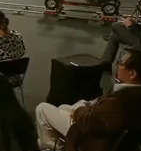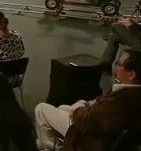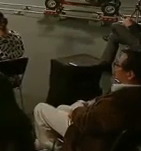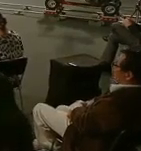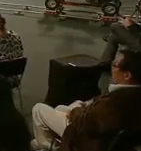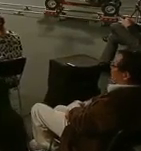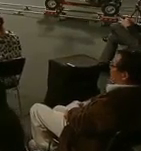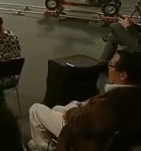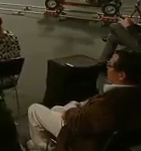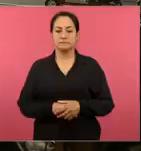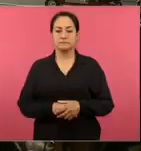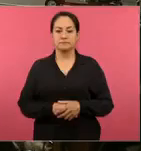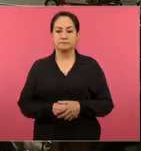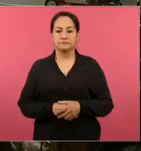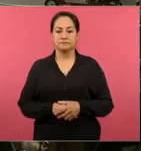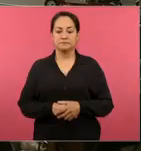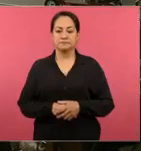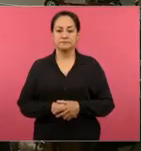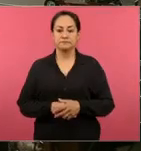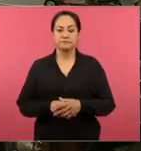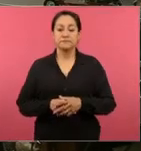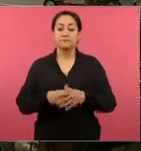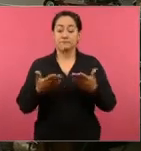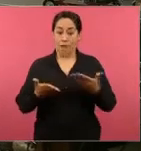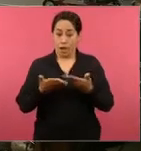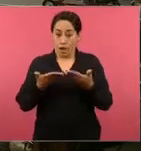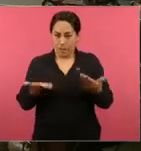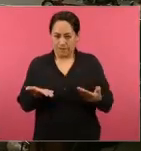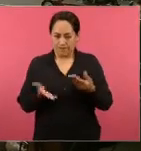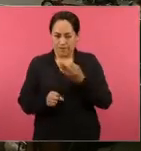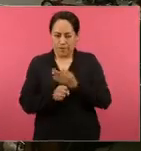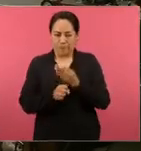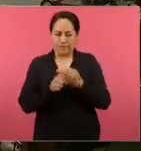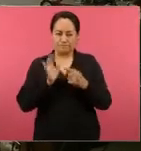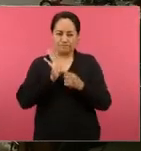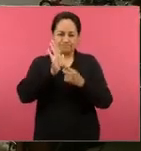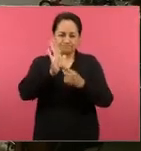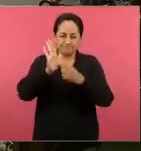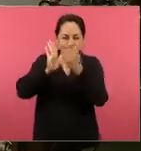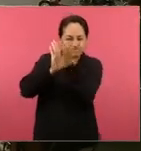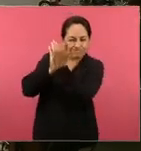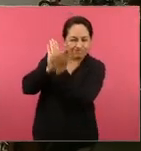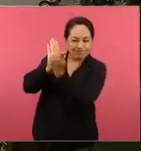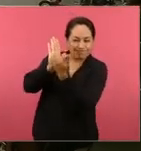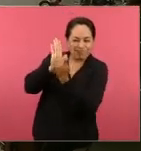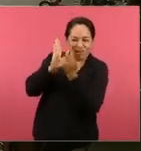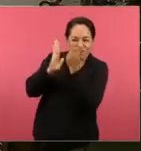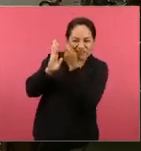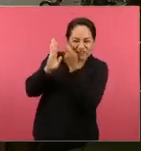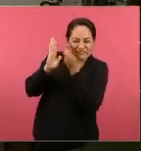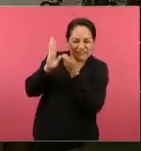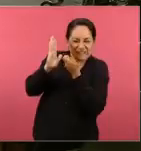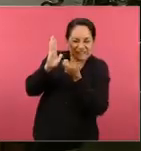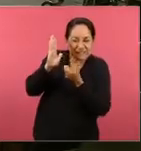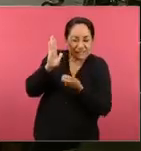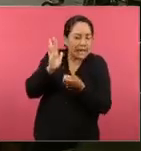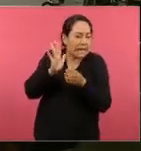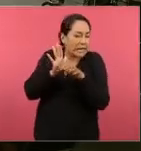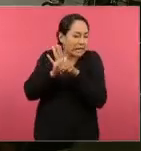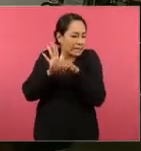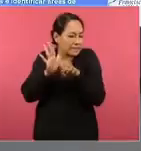favor. Y entonces lo que voy a presentar en esta diapositiva es un ejemplo así muy